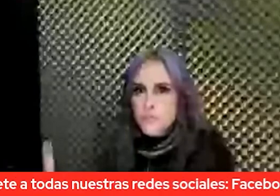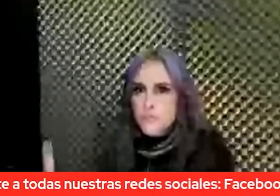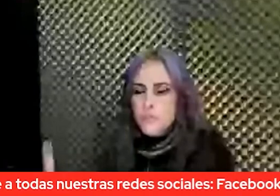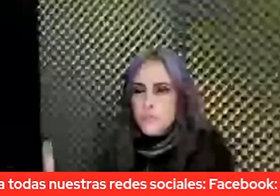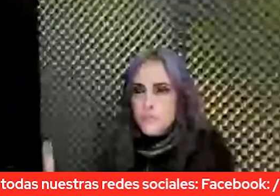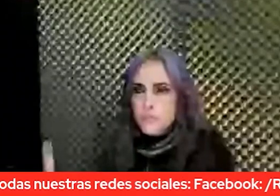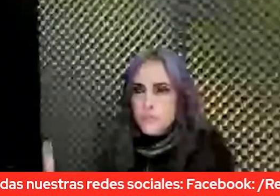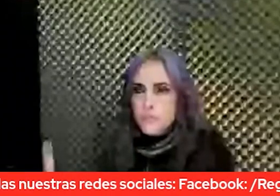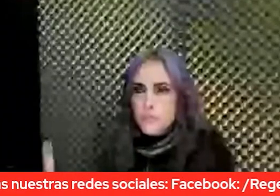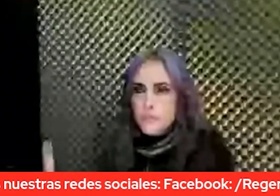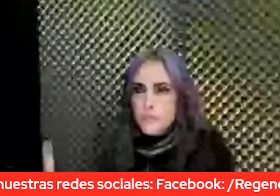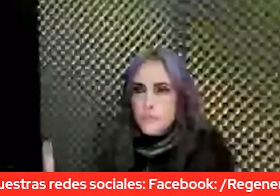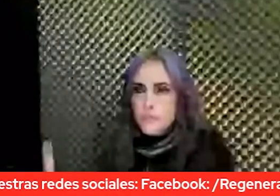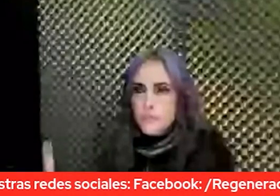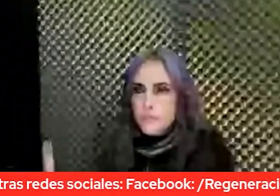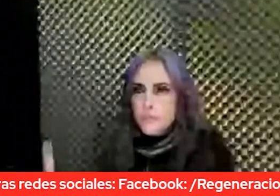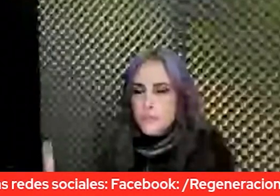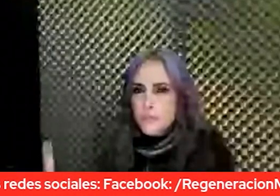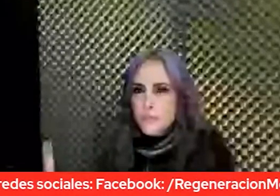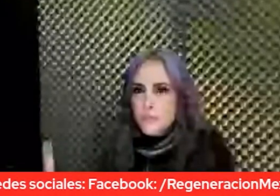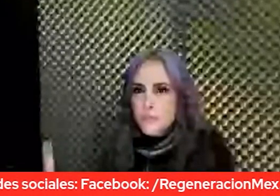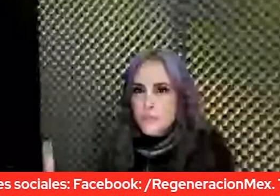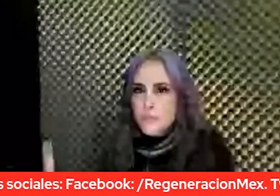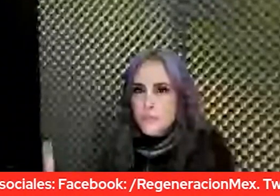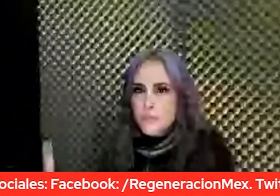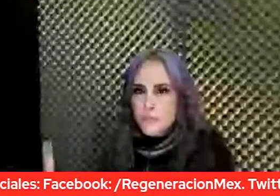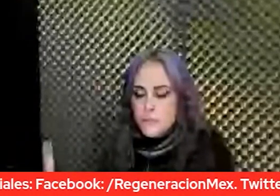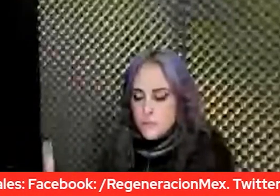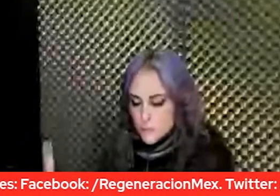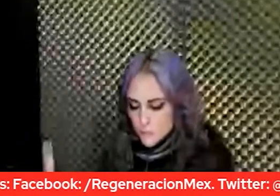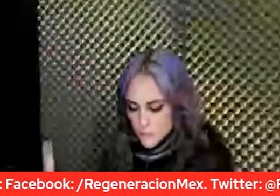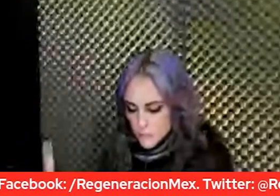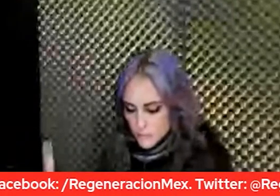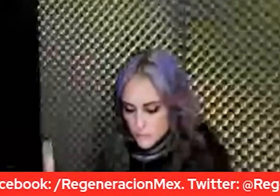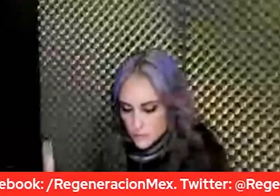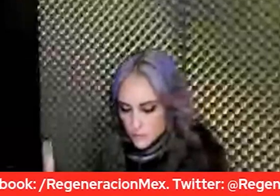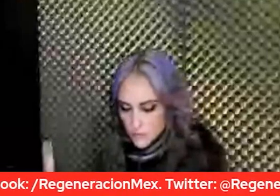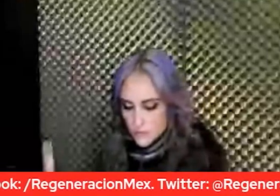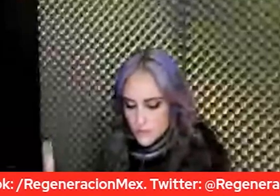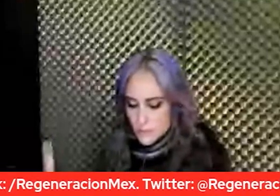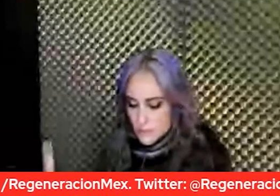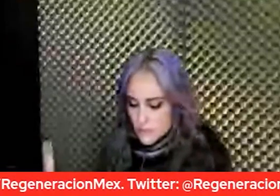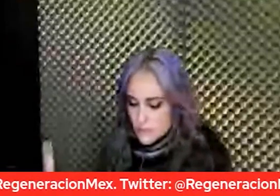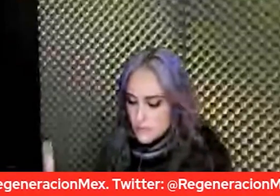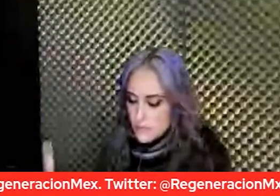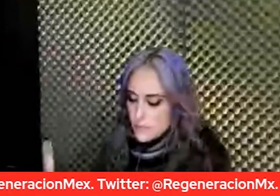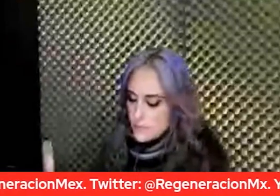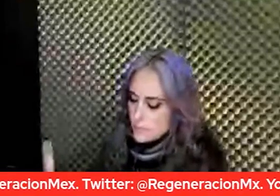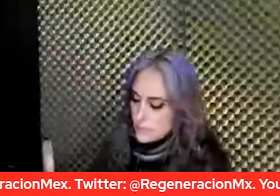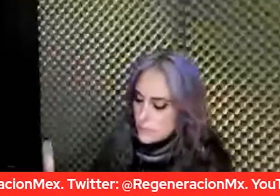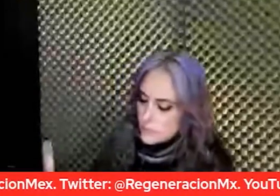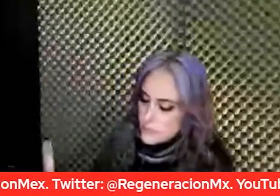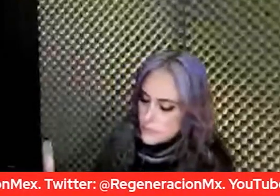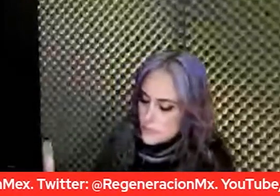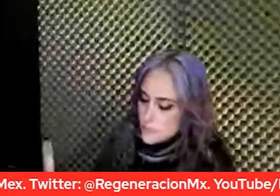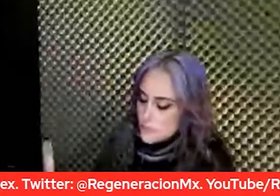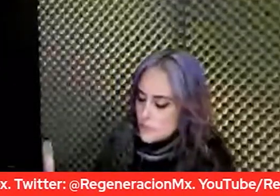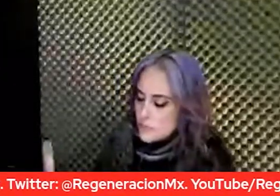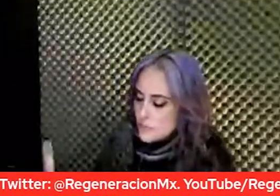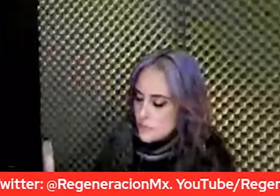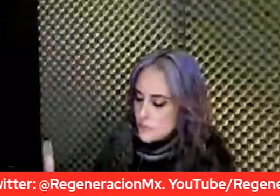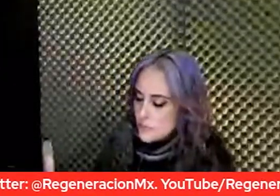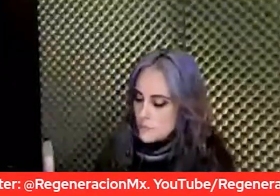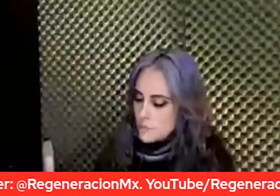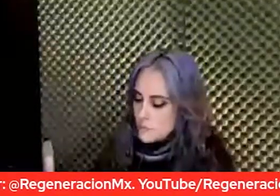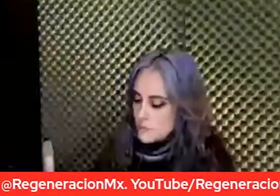en el tema de Mancera, creo que pasa algo importante con los funcionarios de este calibre. Yo creo que